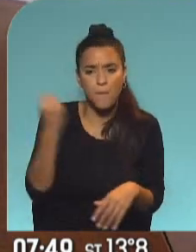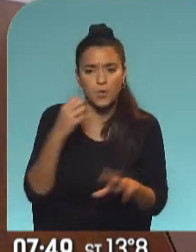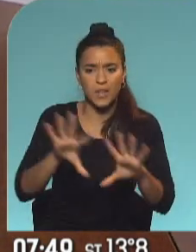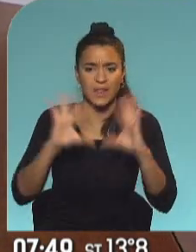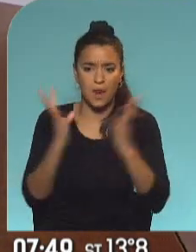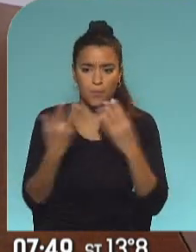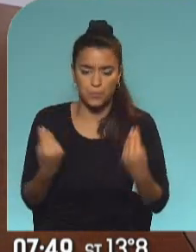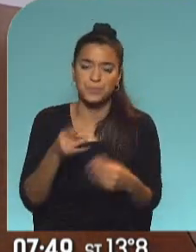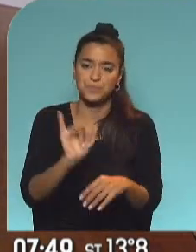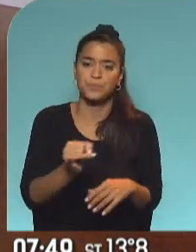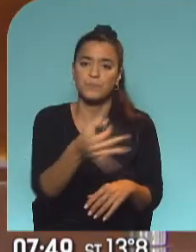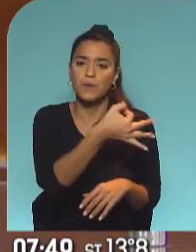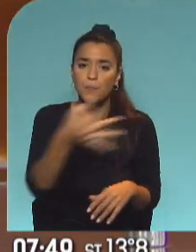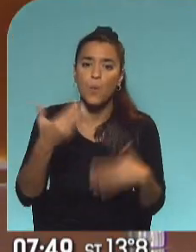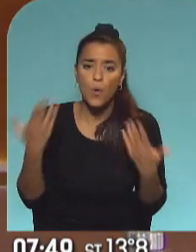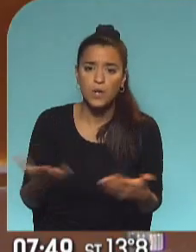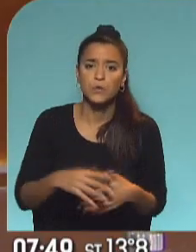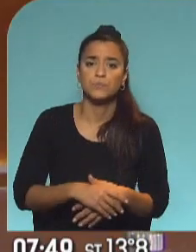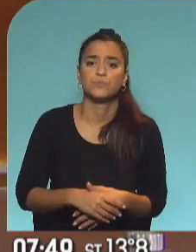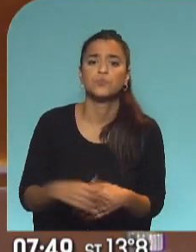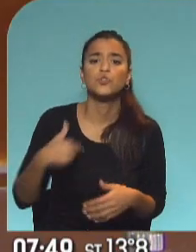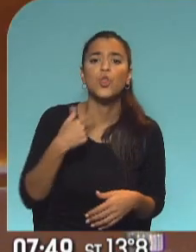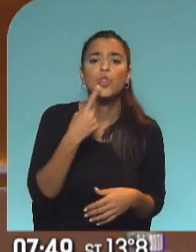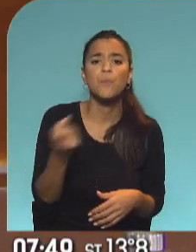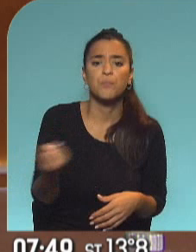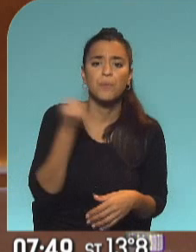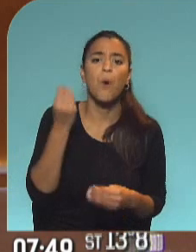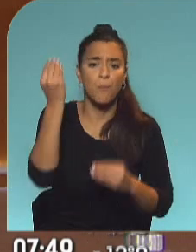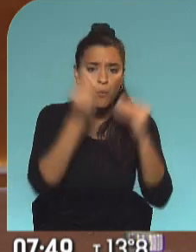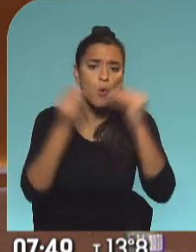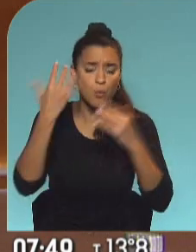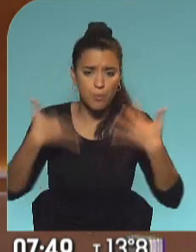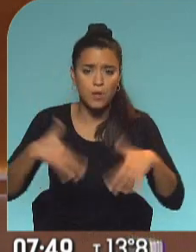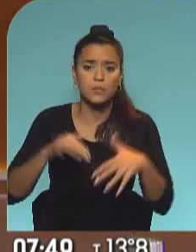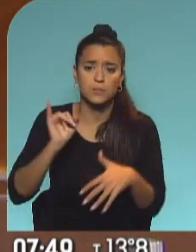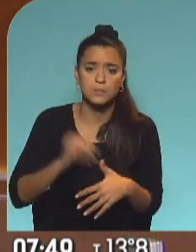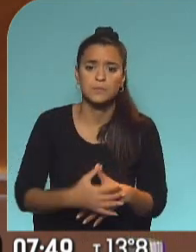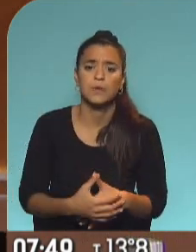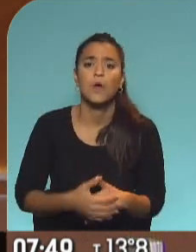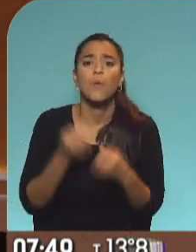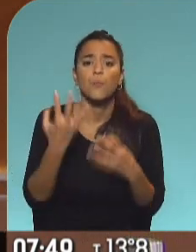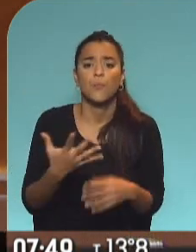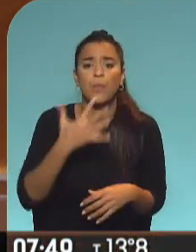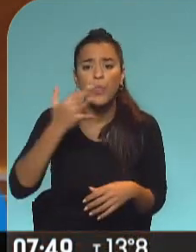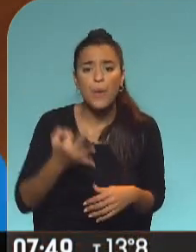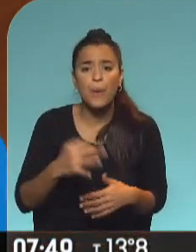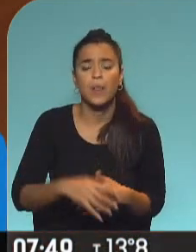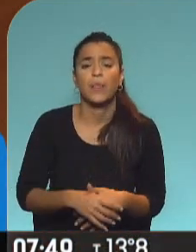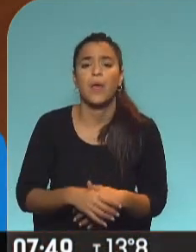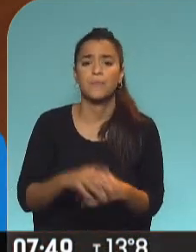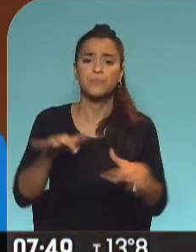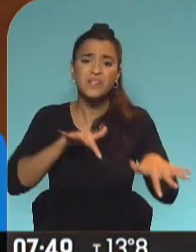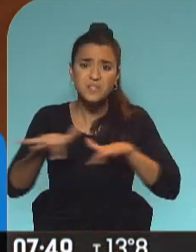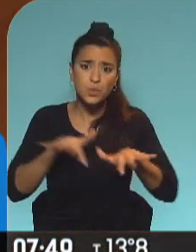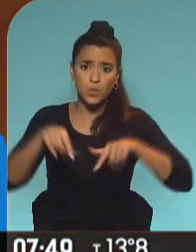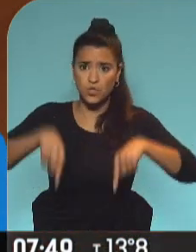mundo. Laura. Así es, Silvia. Bueno, no diría importantes, sino preocupantes, ¿no es cierto? Claro. Porque realmente, ante la